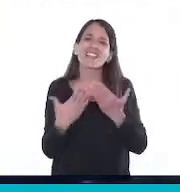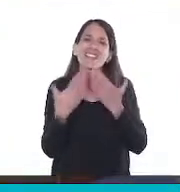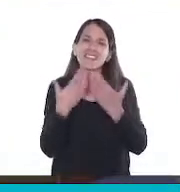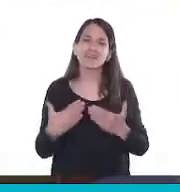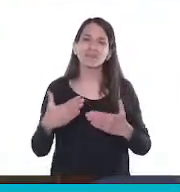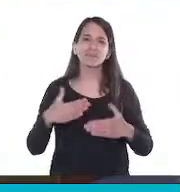diputadas